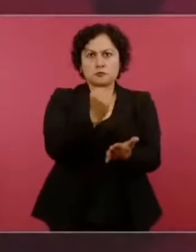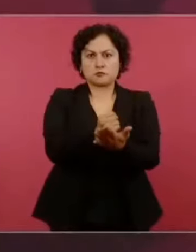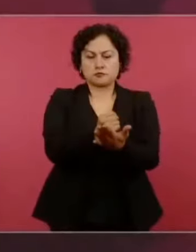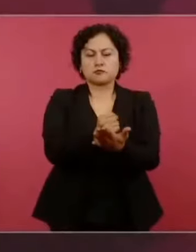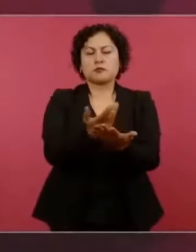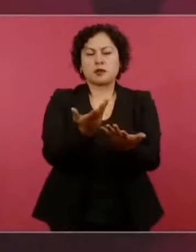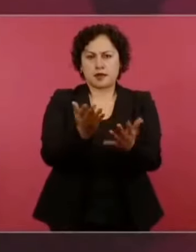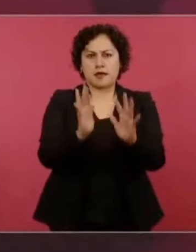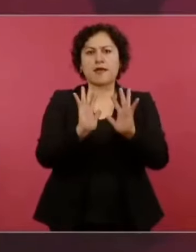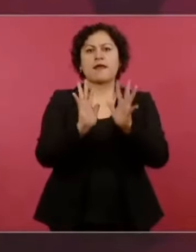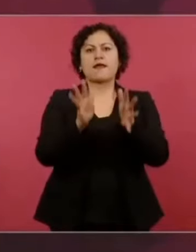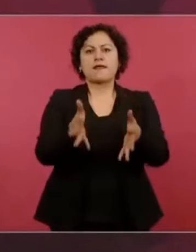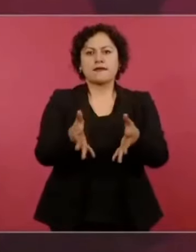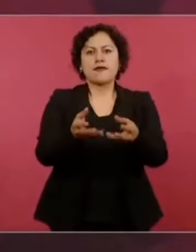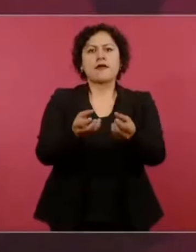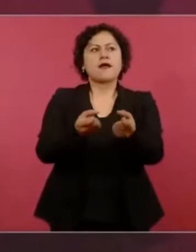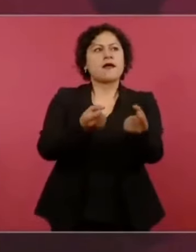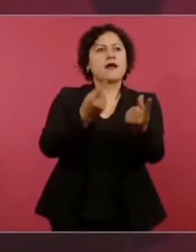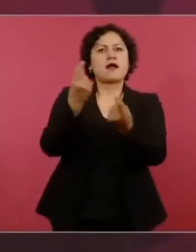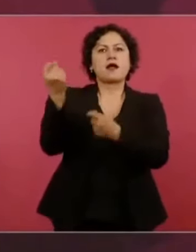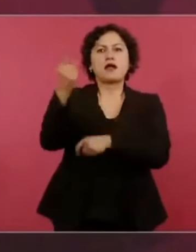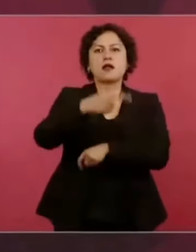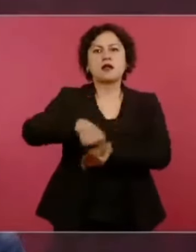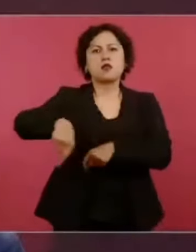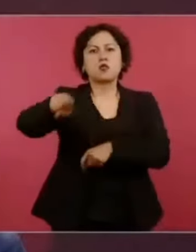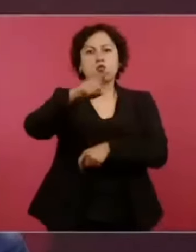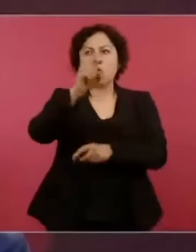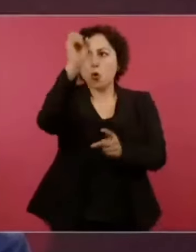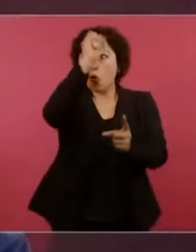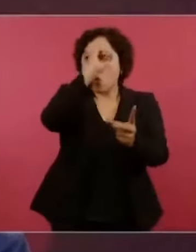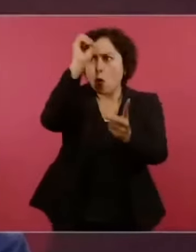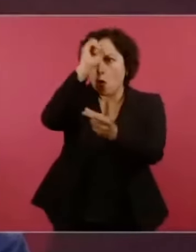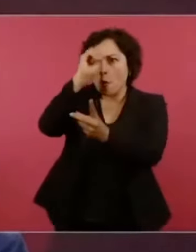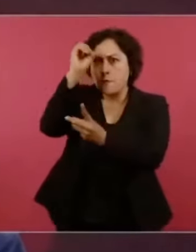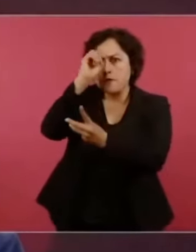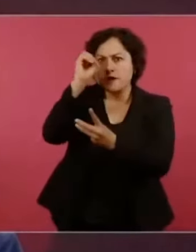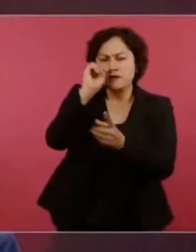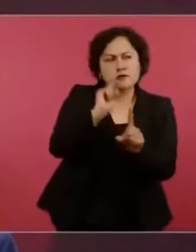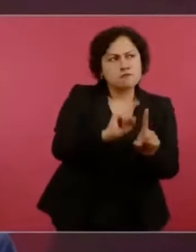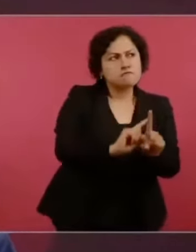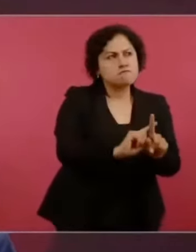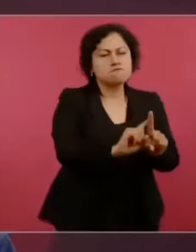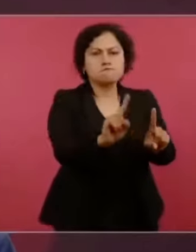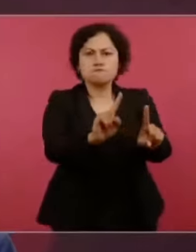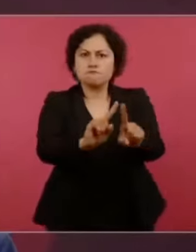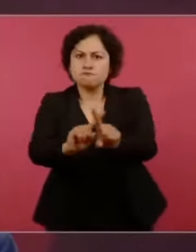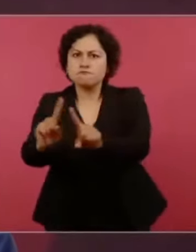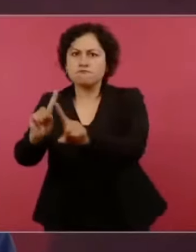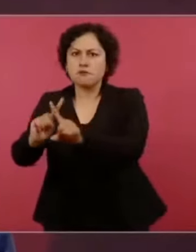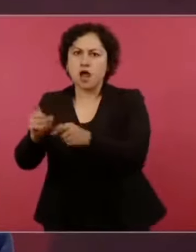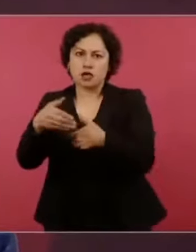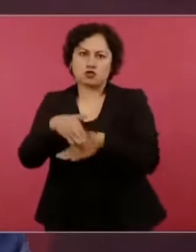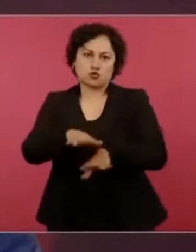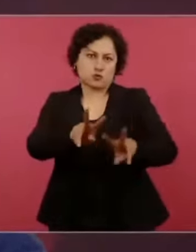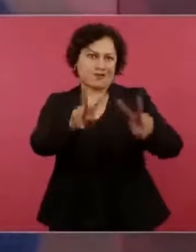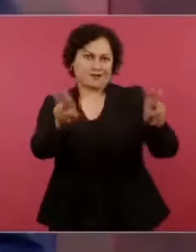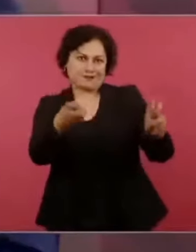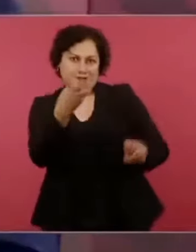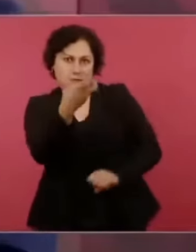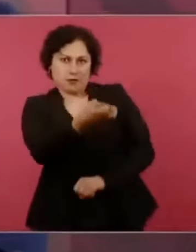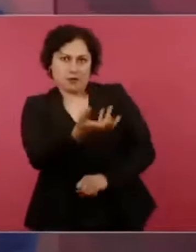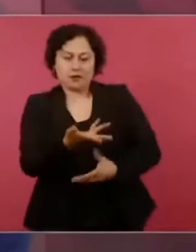pronunciamientos muy ambiguos ante este agravio. En el caso